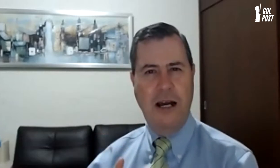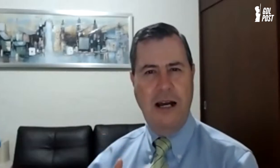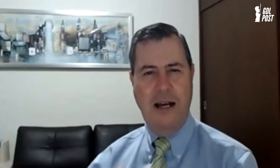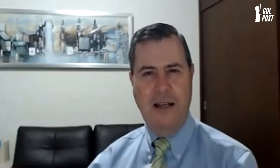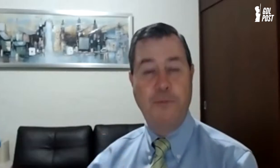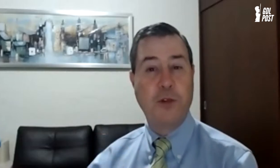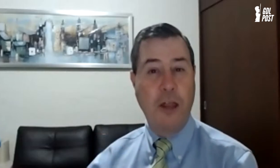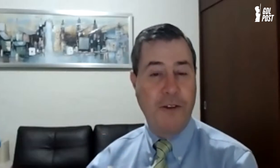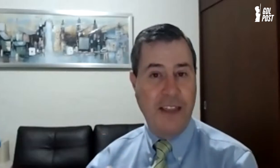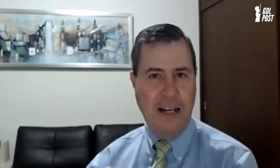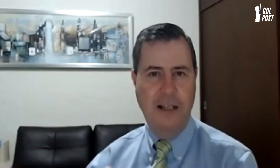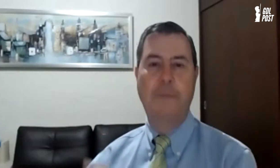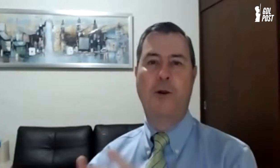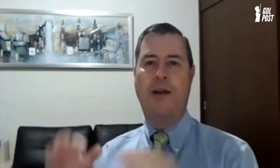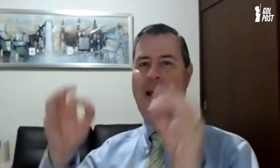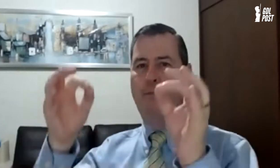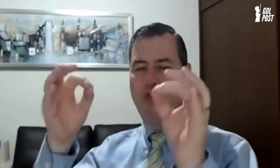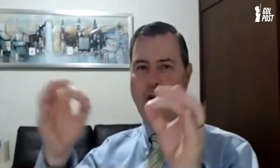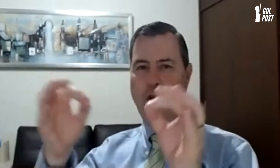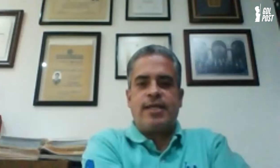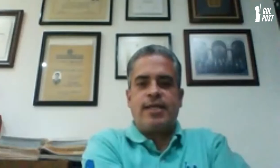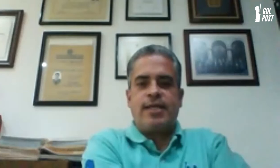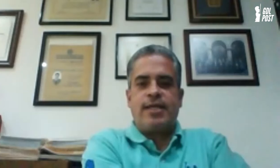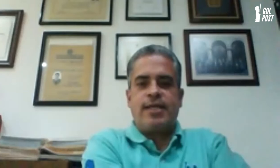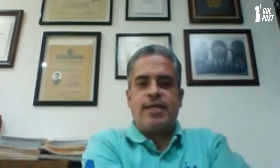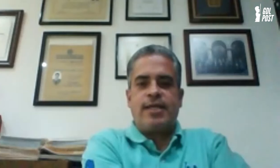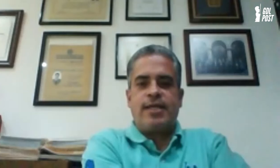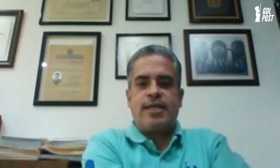candidato a diputado federal, pero que ya se había registrado